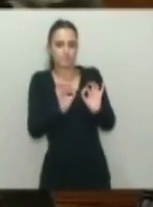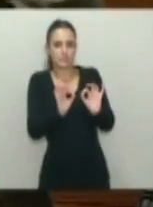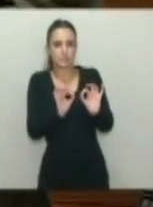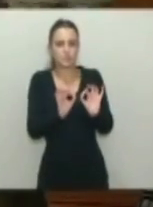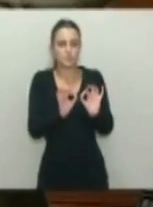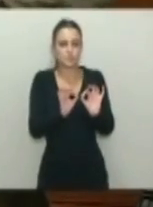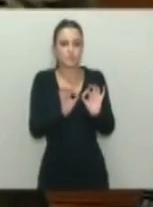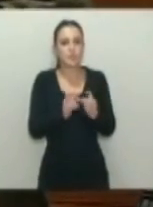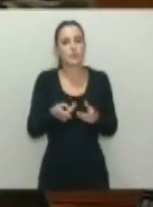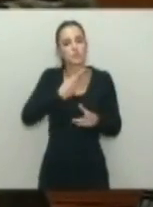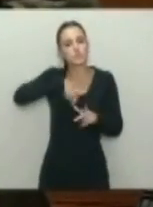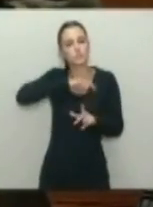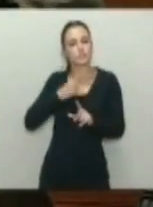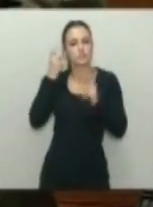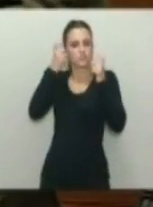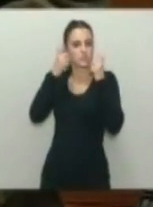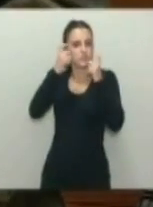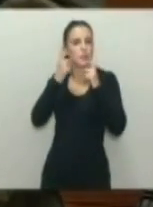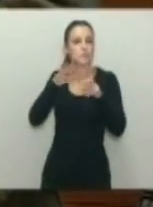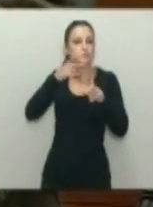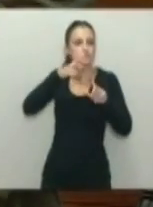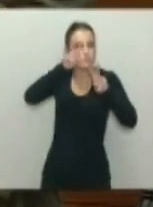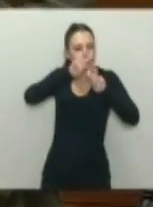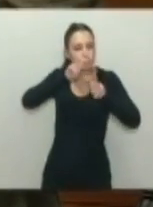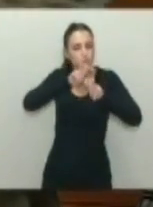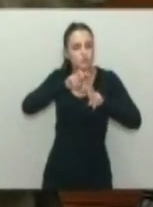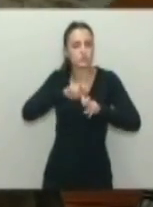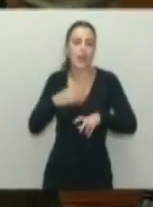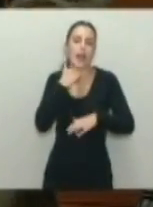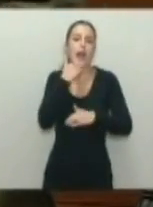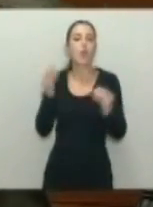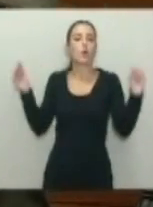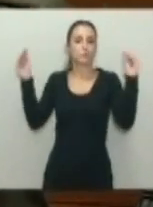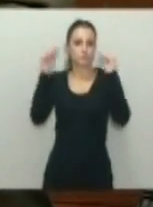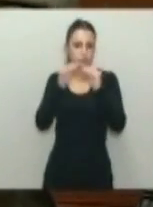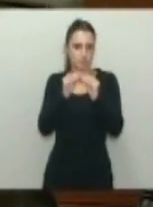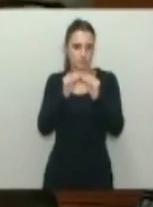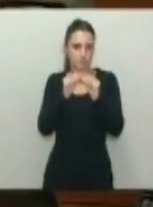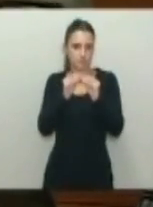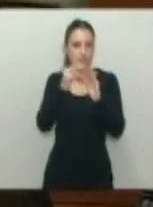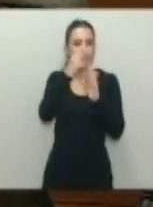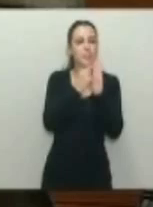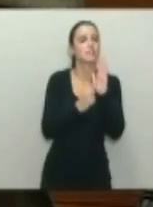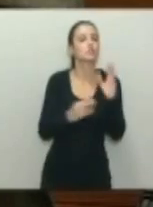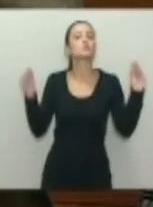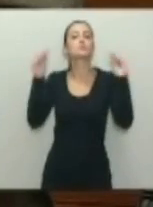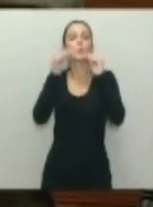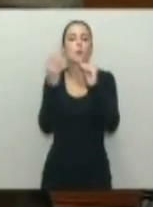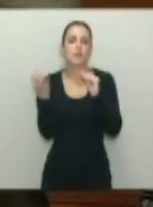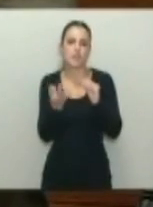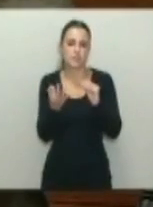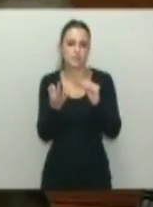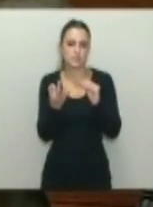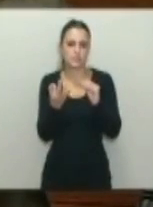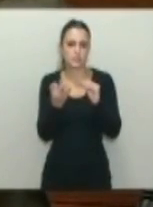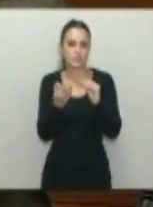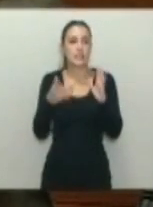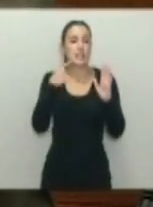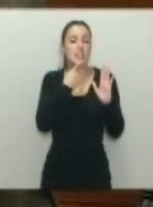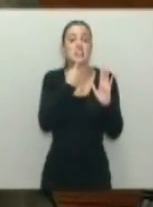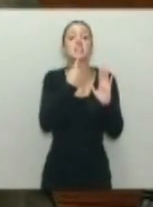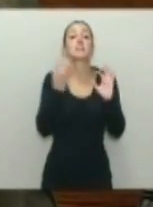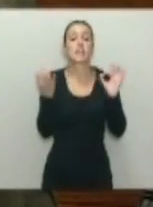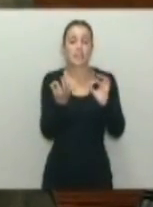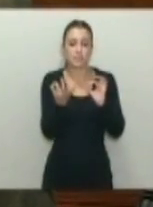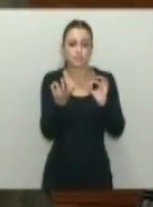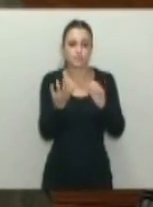tratado de buscar algún punto en común. ¿Qué poseen en común estos datos, ¿no? ¿Y qué es lo que nos pueden indicar?